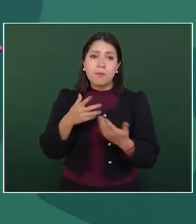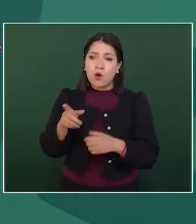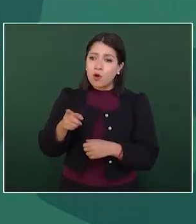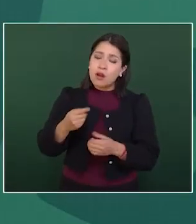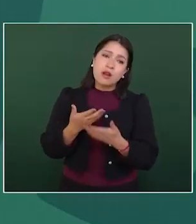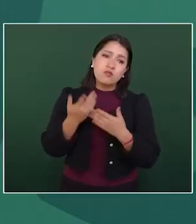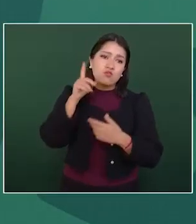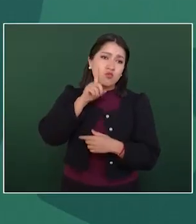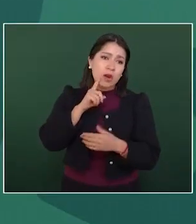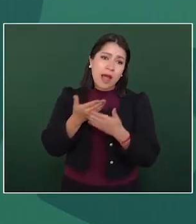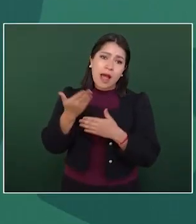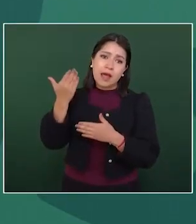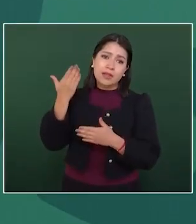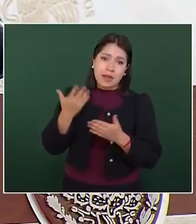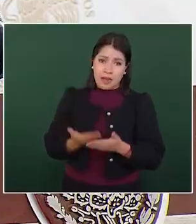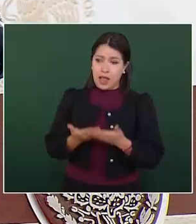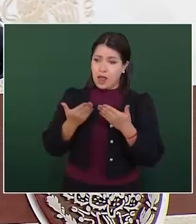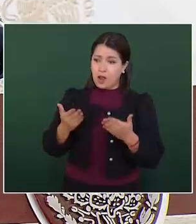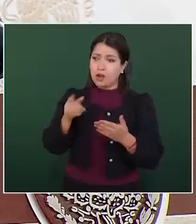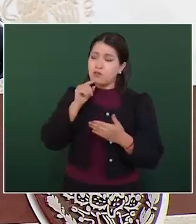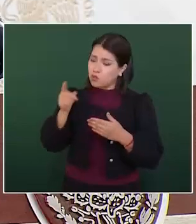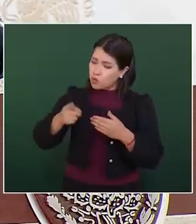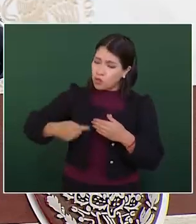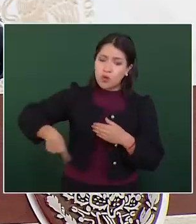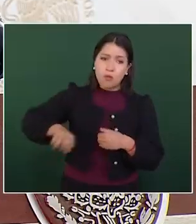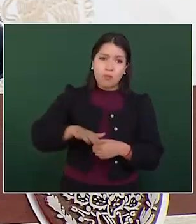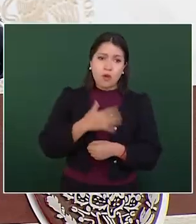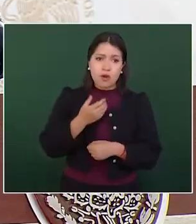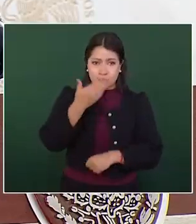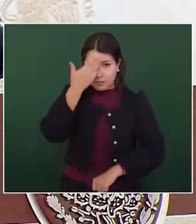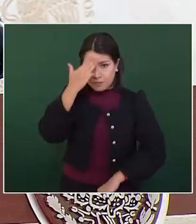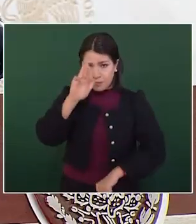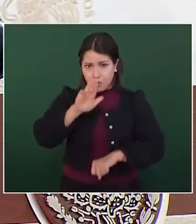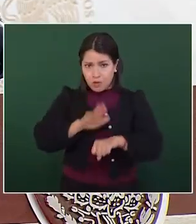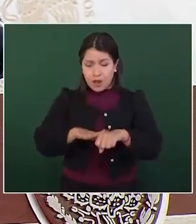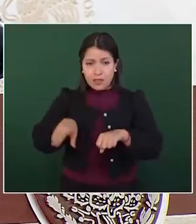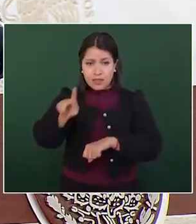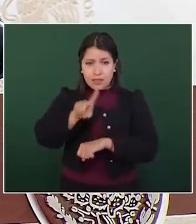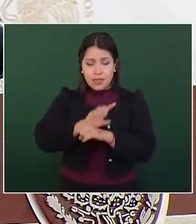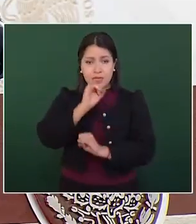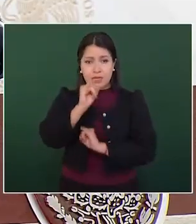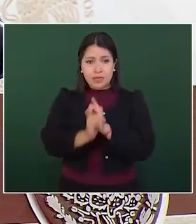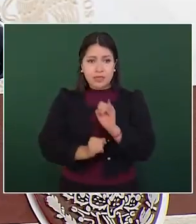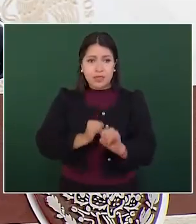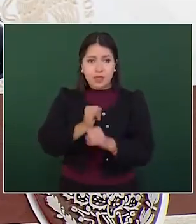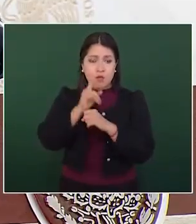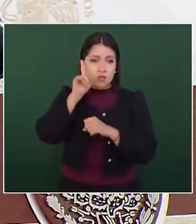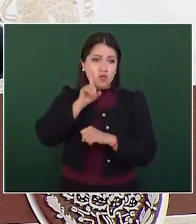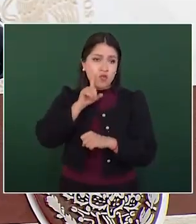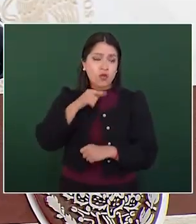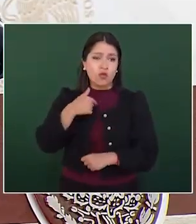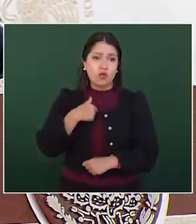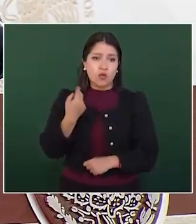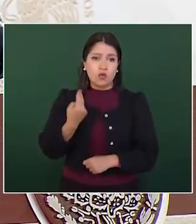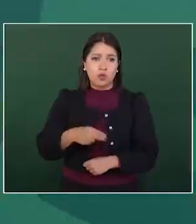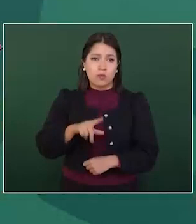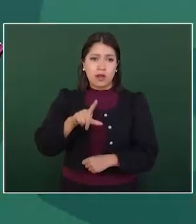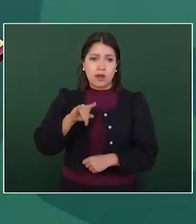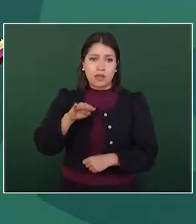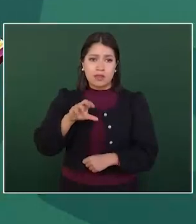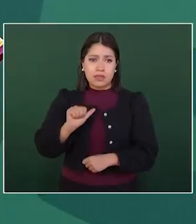hoy conmemoramos el Día Internacional de la Mujer. Mi nombre es Leticia Ramírez